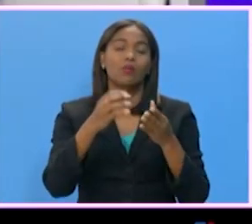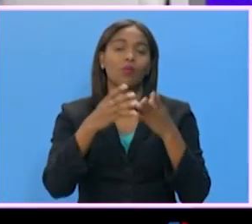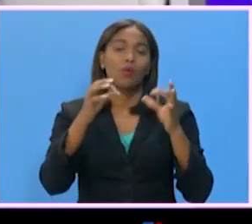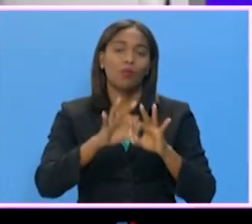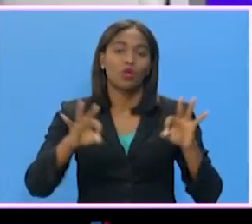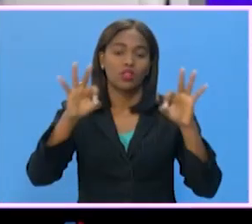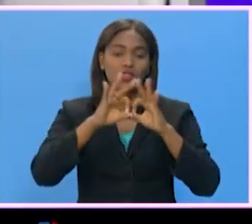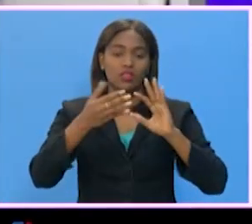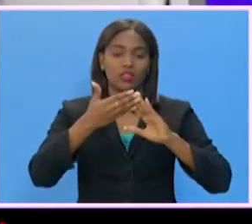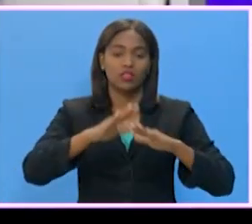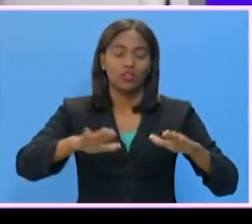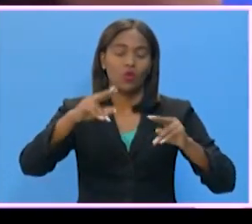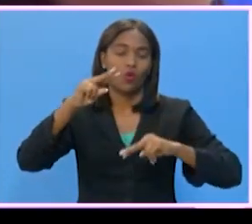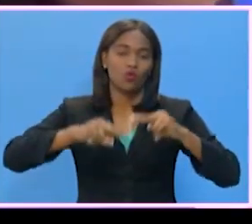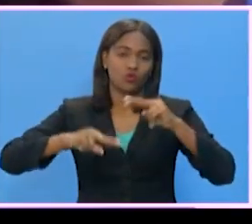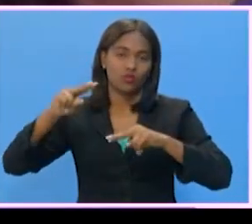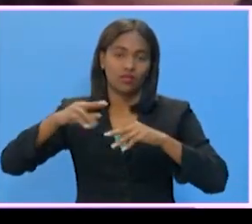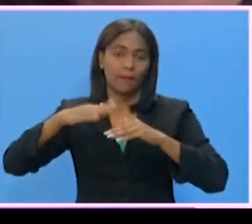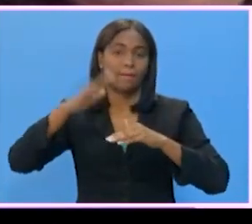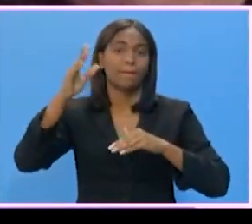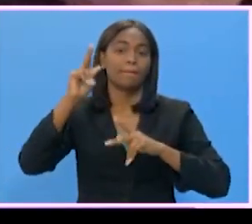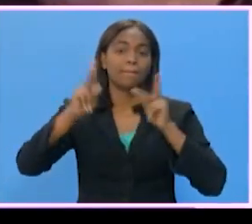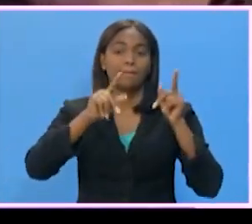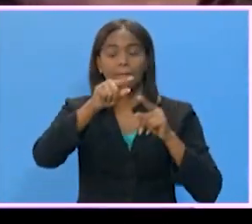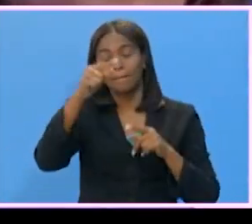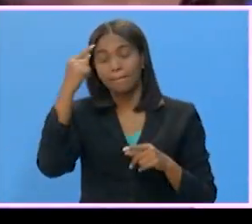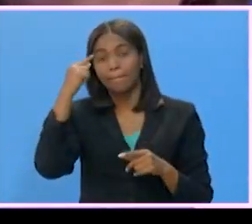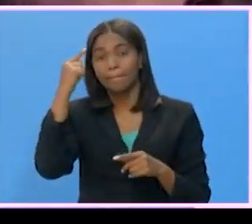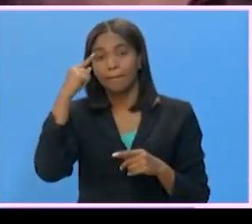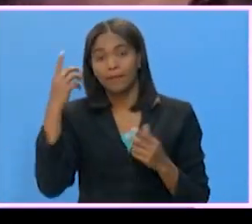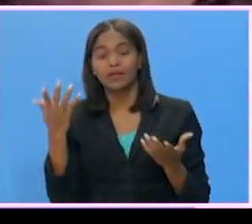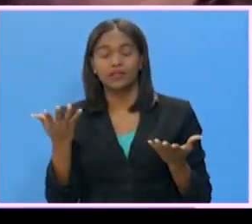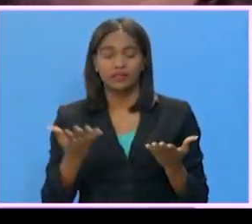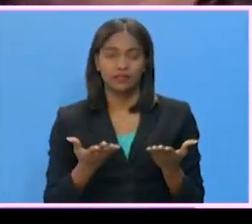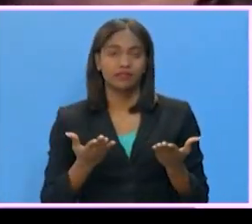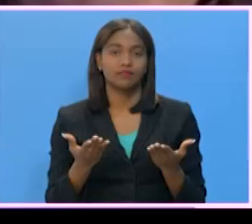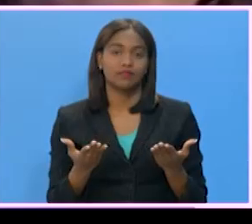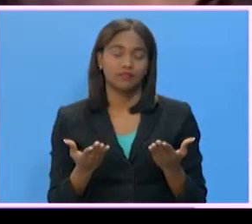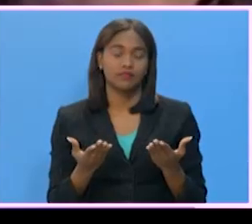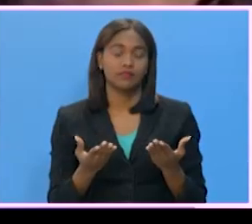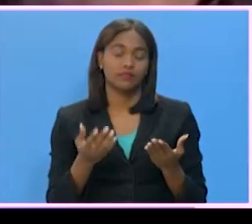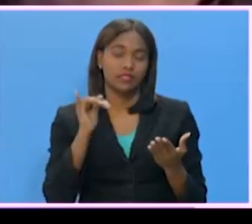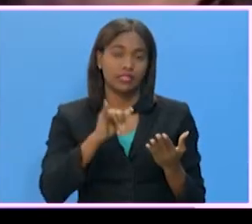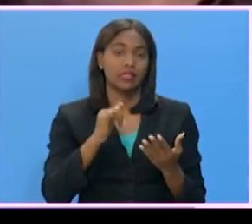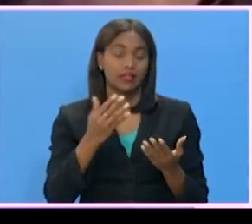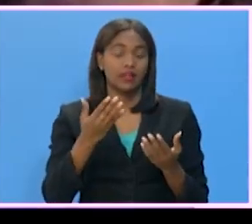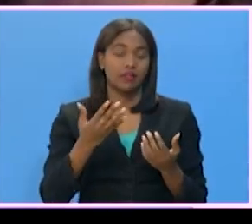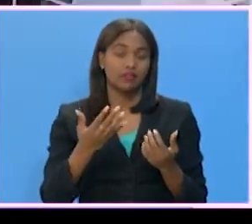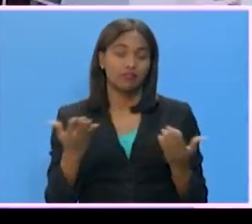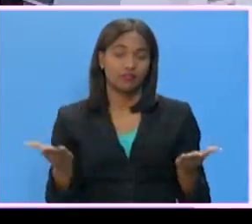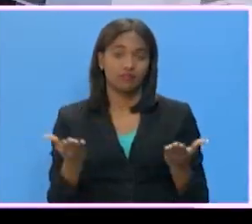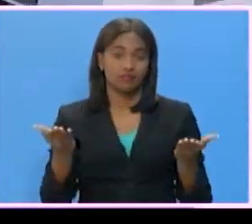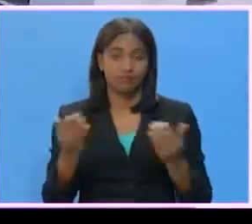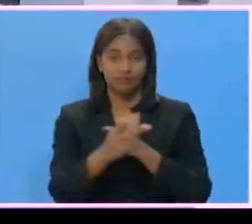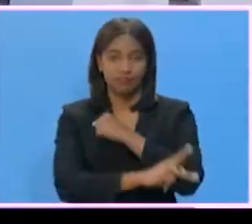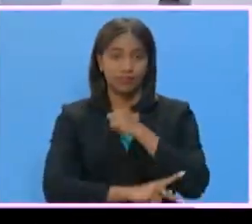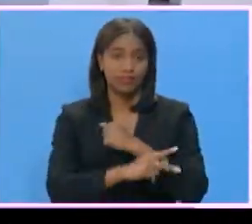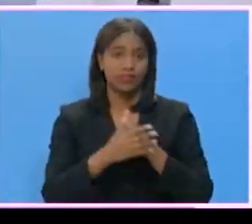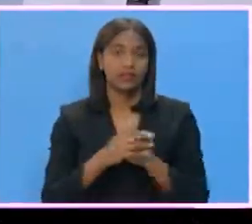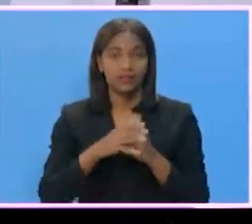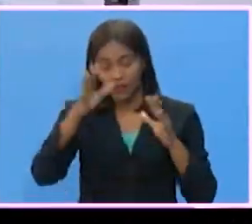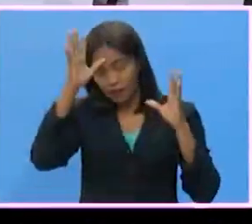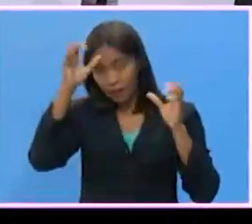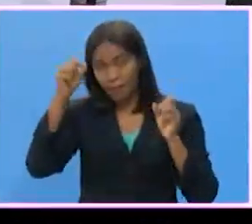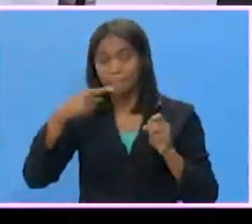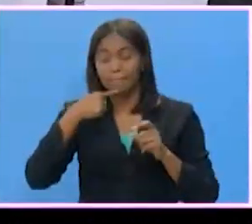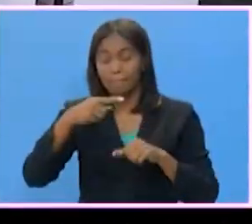al sector construcción, más de lo que la gente piensa y se imagina fuera de nuestros países. El jefe de Estado consideró